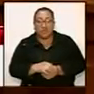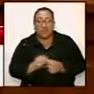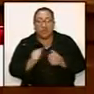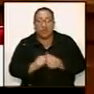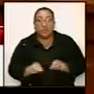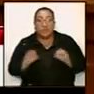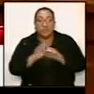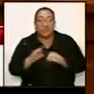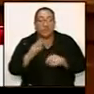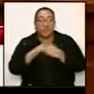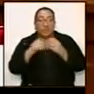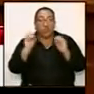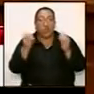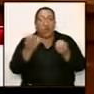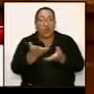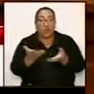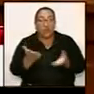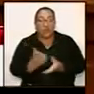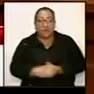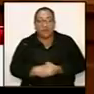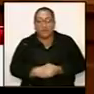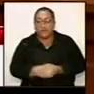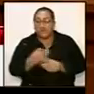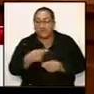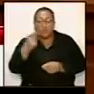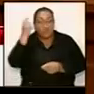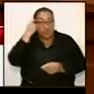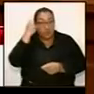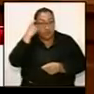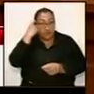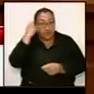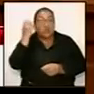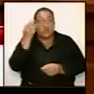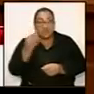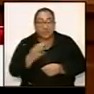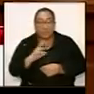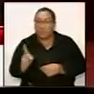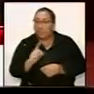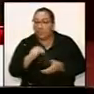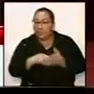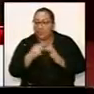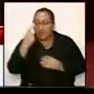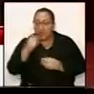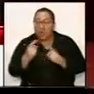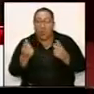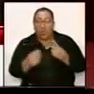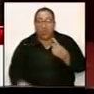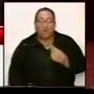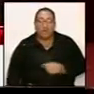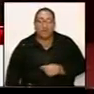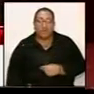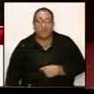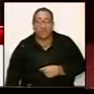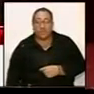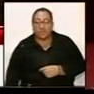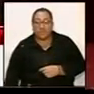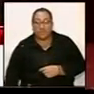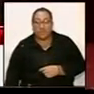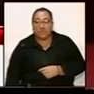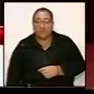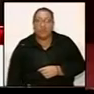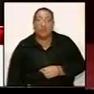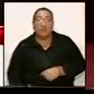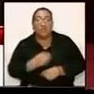pensamiento crítico en los jóvenes. Pero pensamiento crítico, señores, no es pensamiento único. Si bien el